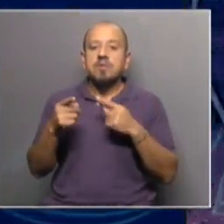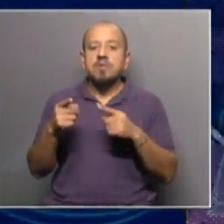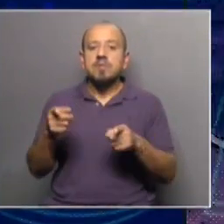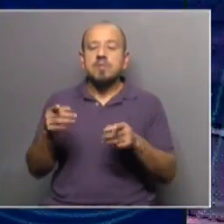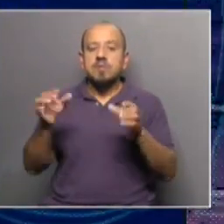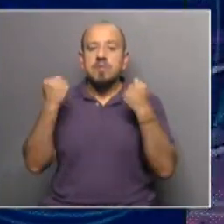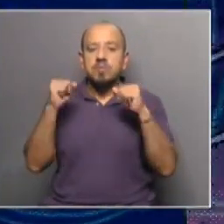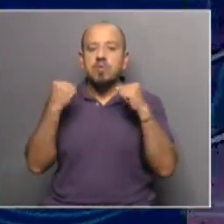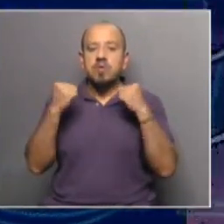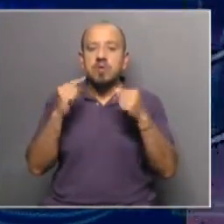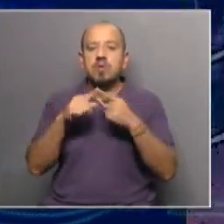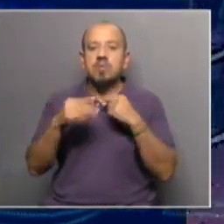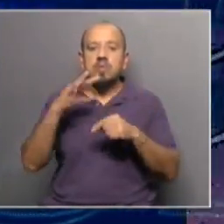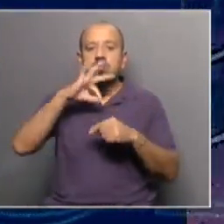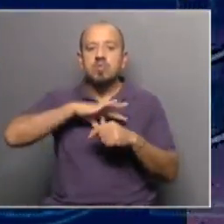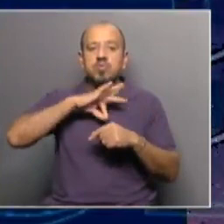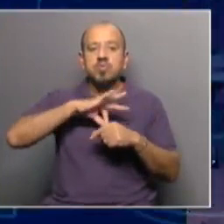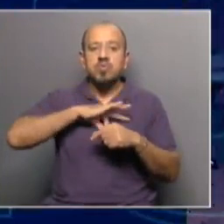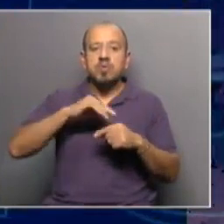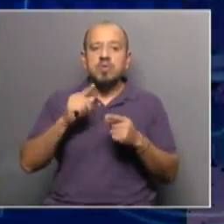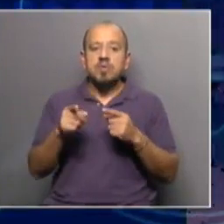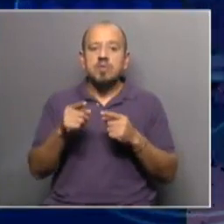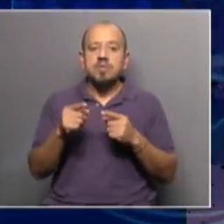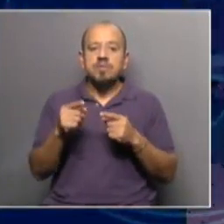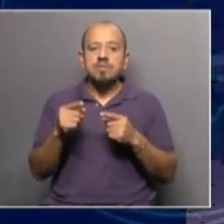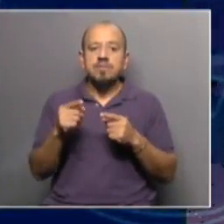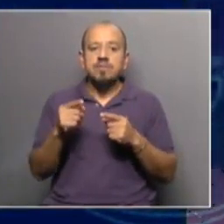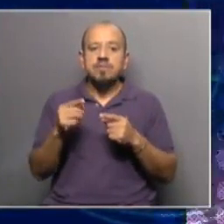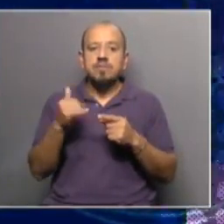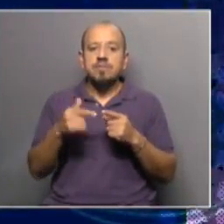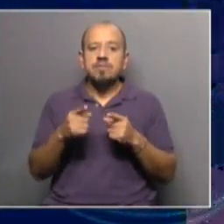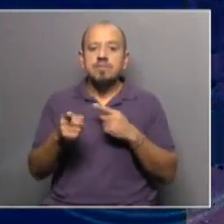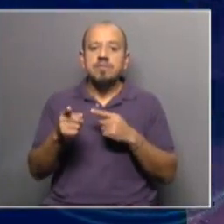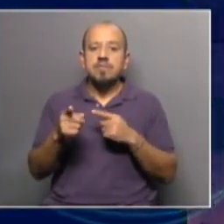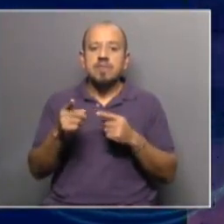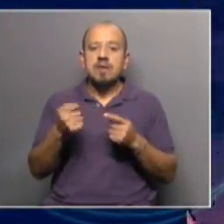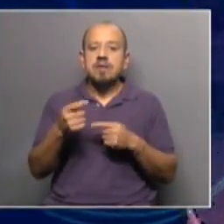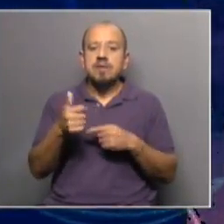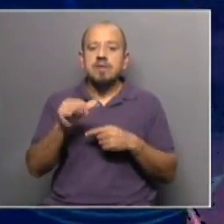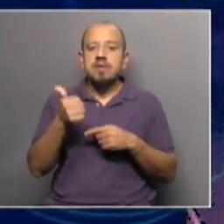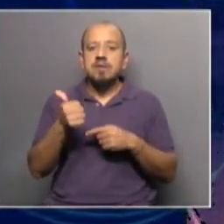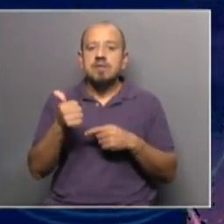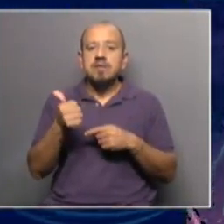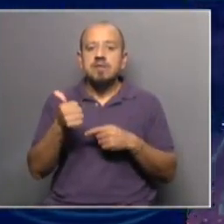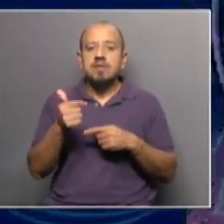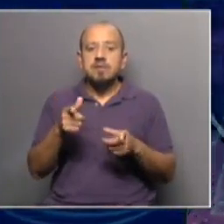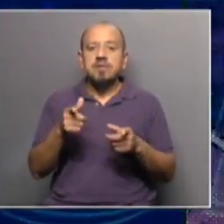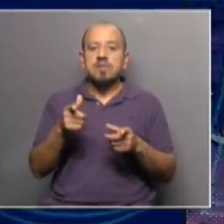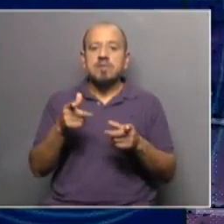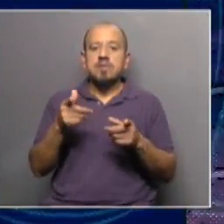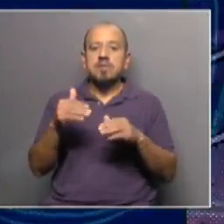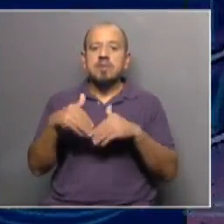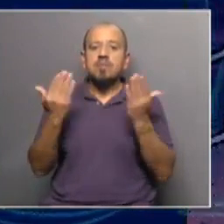que es un derecho, el derecho a cobrar un salario y tener, ¿no? Hasta, bueno, incluso casi no van a Maracaná porque no tenían seguro que les pagaran. Son los campeones del